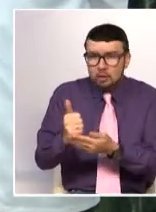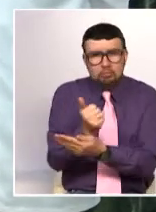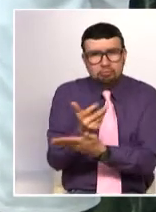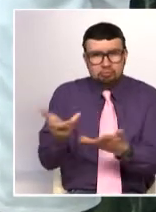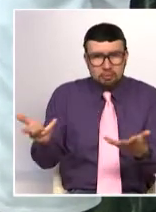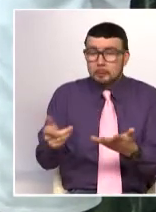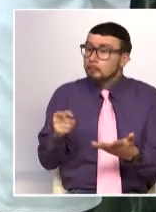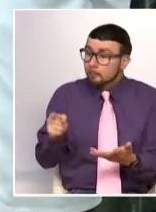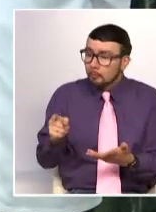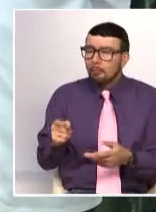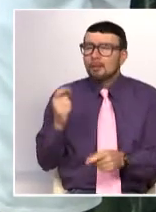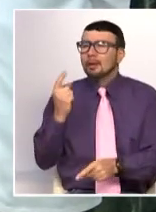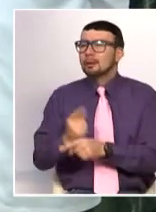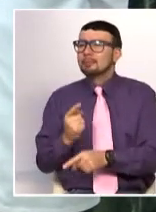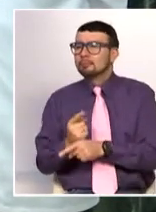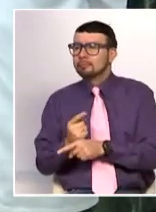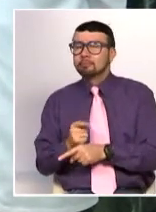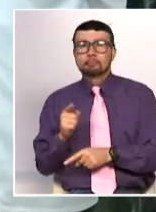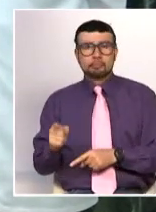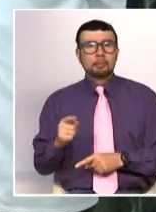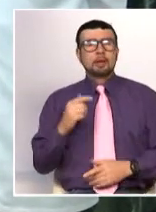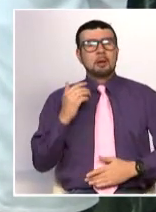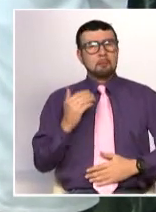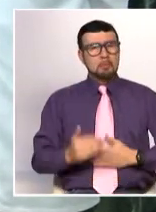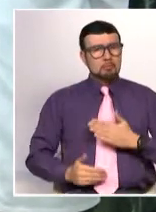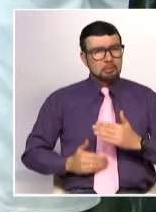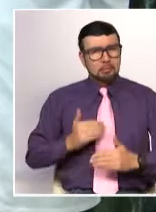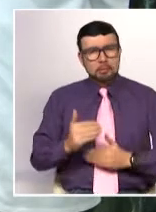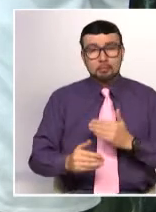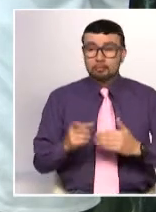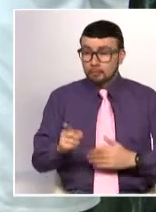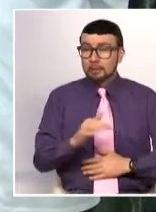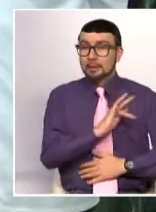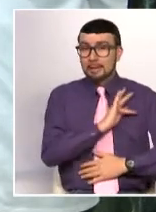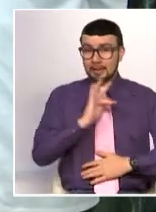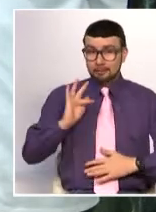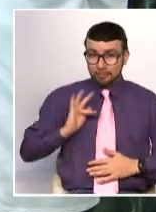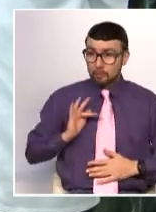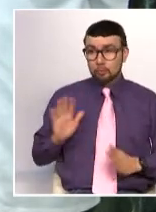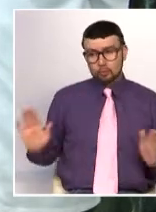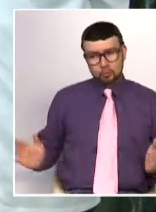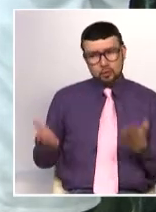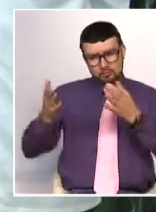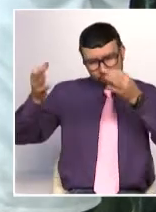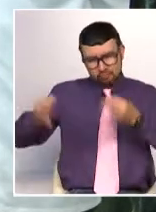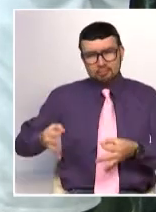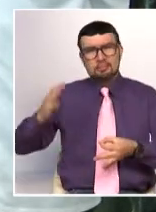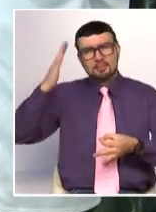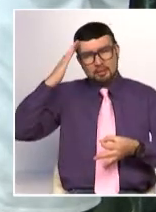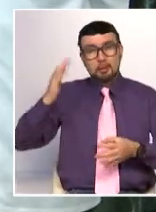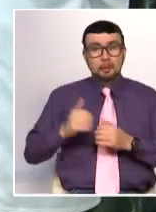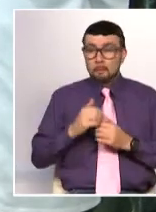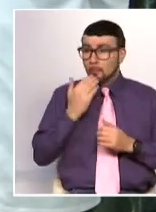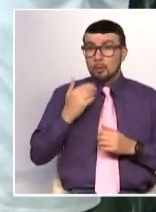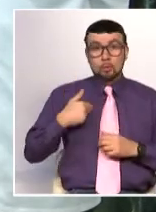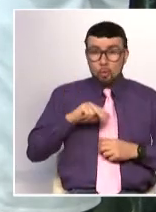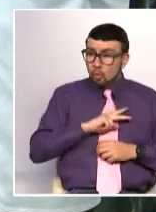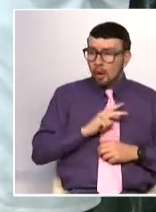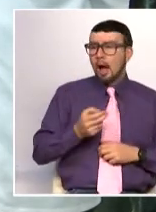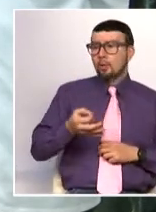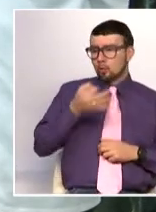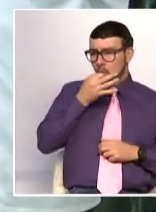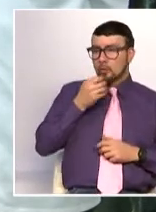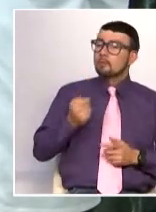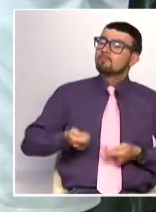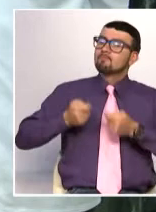finalmente determinar un procedimiento terapéutico sea nuestros productos o sea decirle a la persona